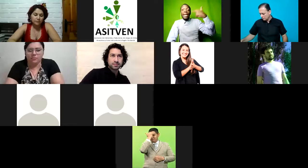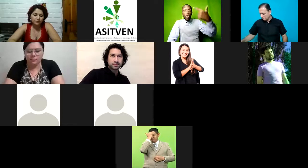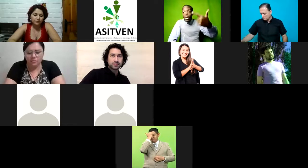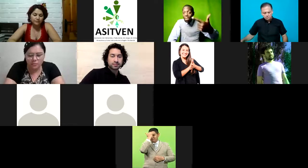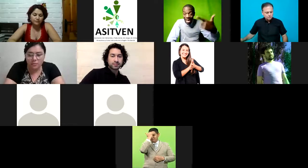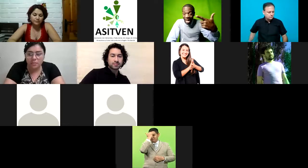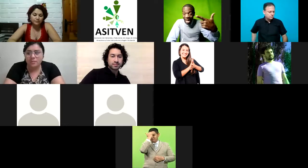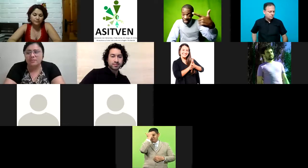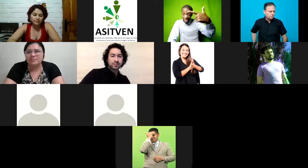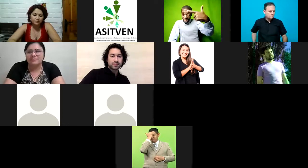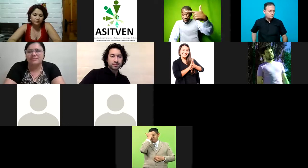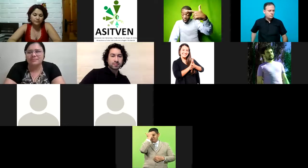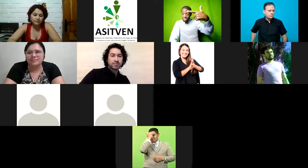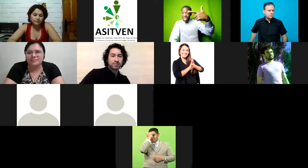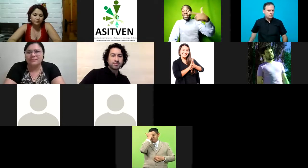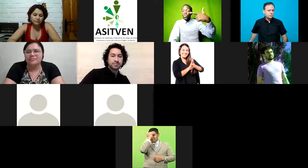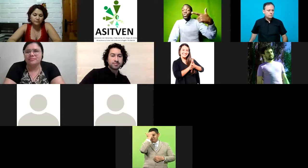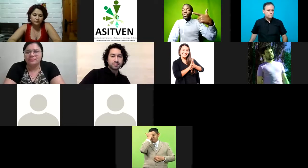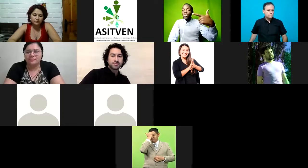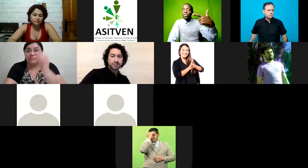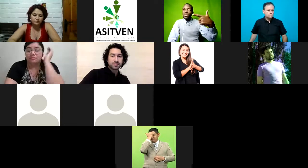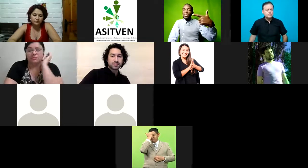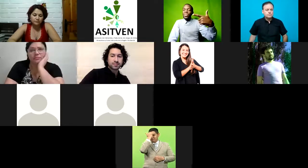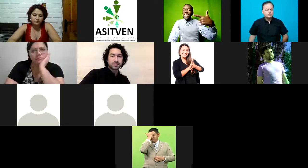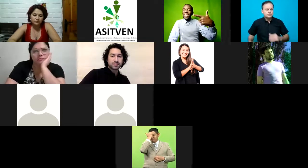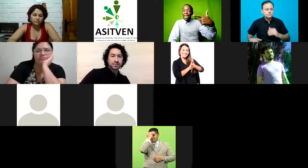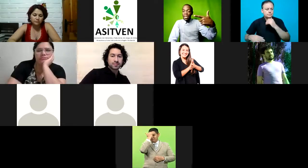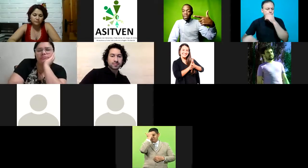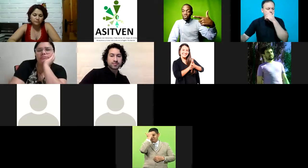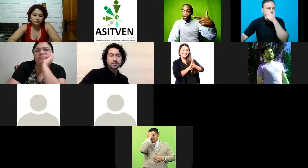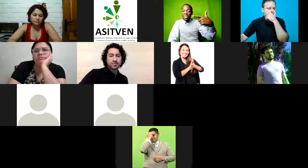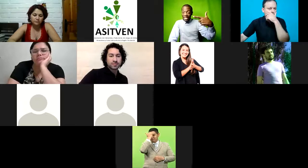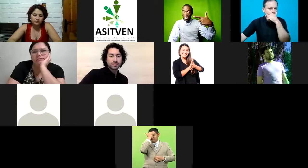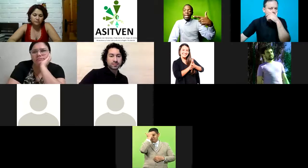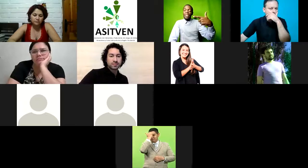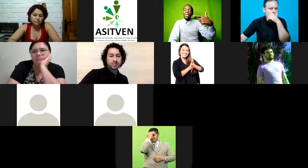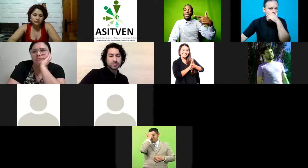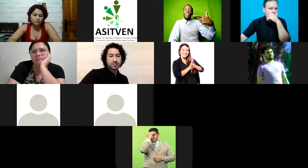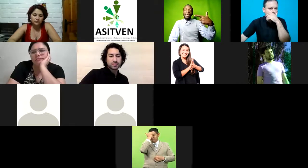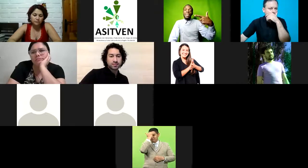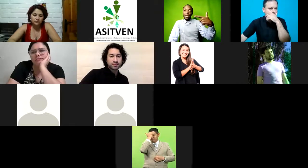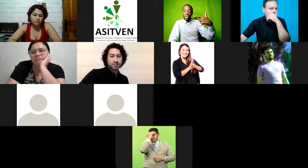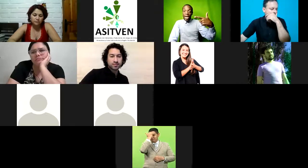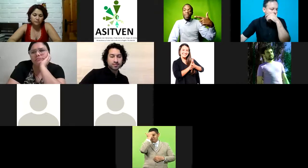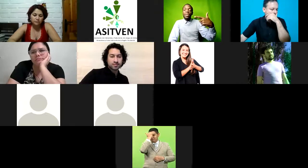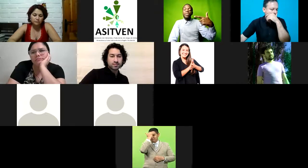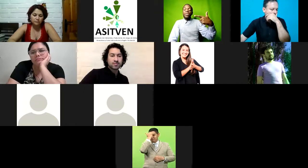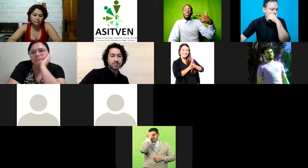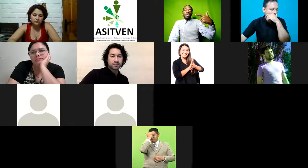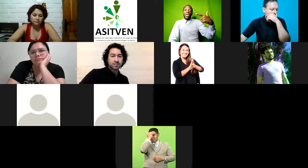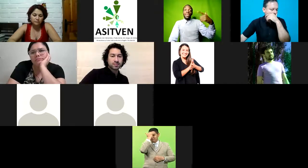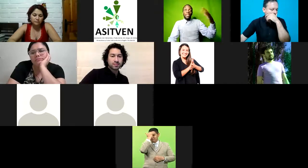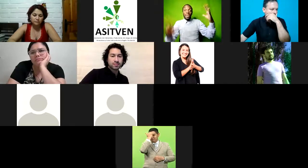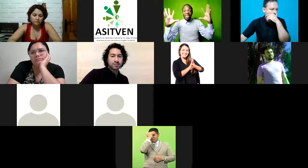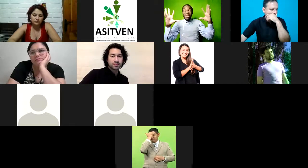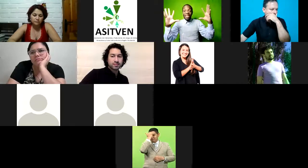mundiales, olimpiadas. Las olimpiadas de sordos son donde más se incluso evidencia la lengua de señas internacional, ¿no?